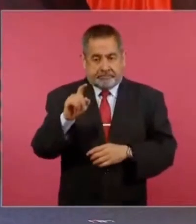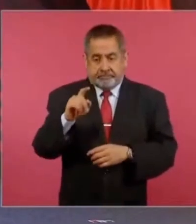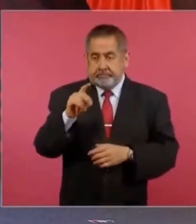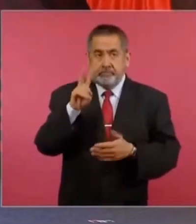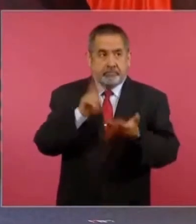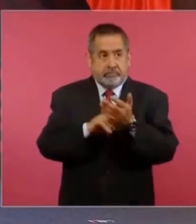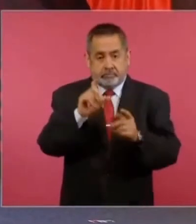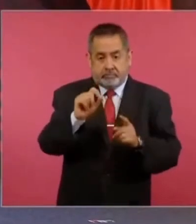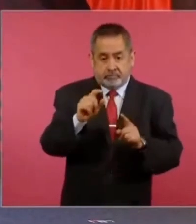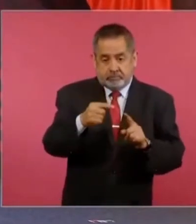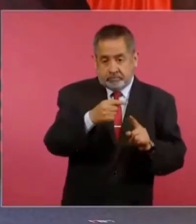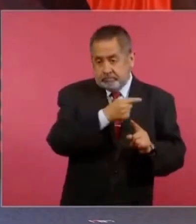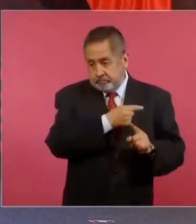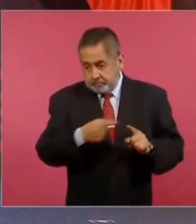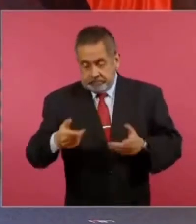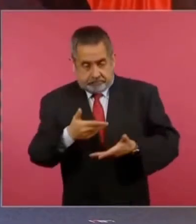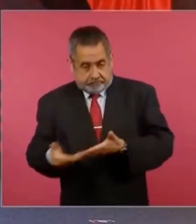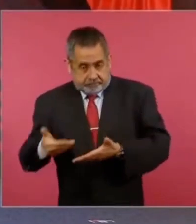a la fecha